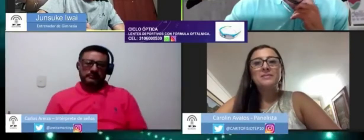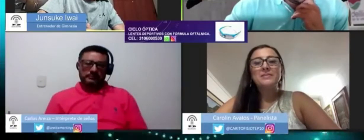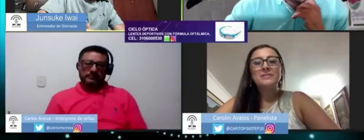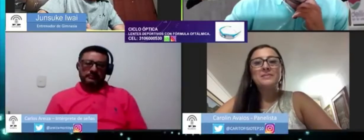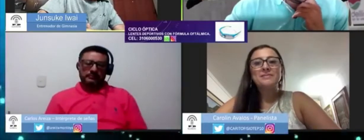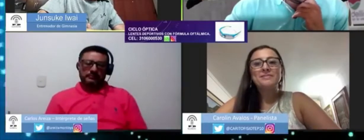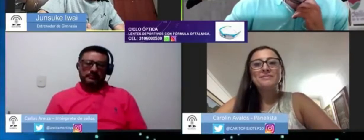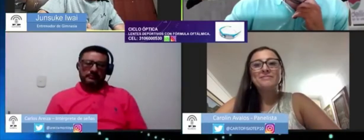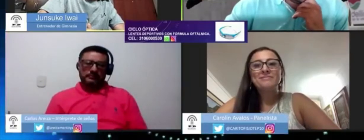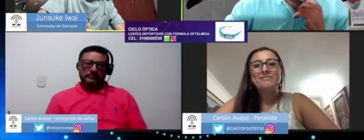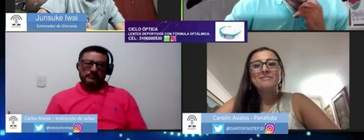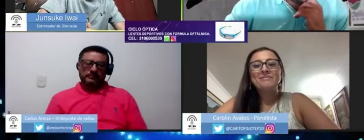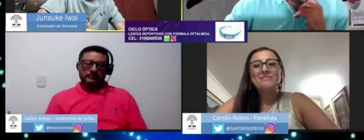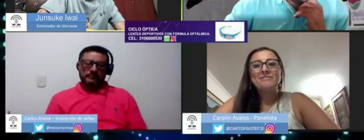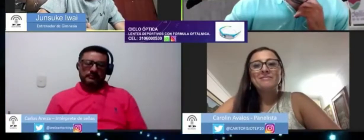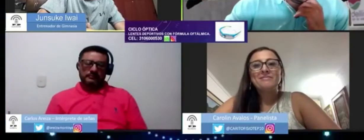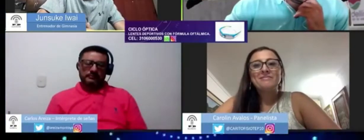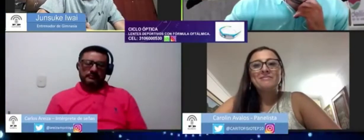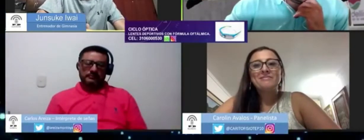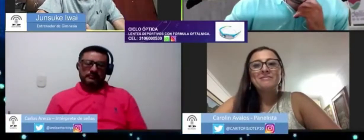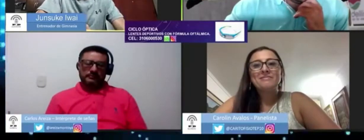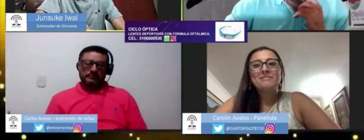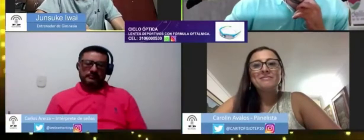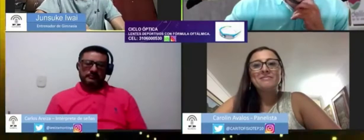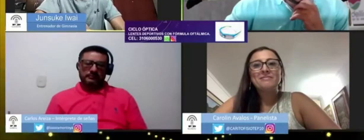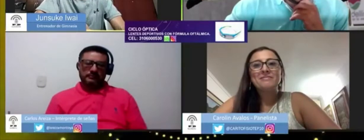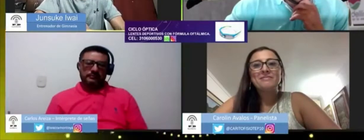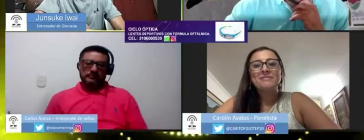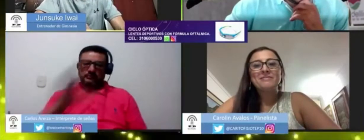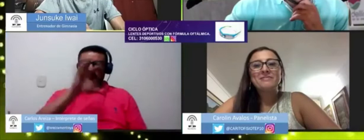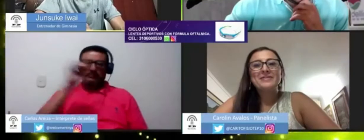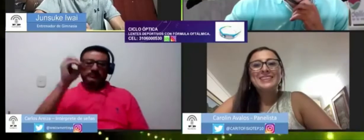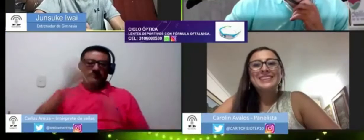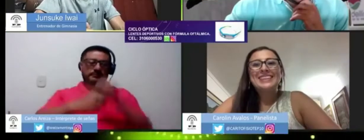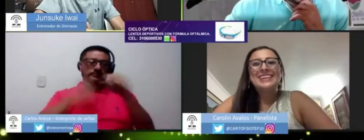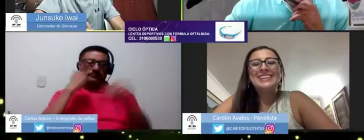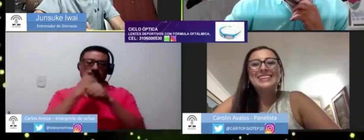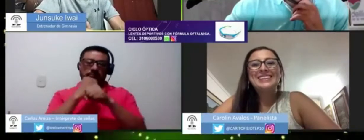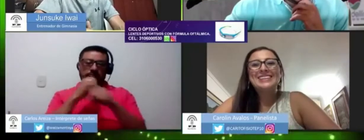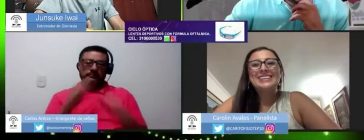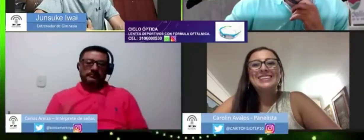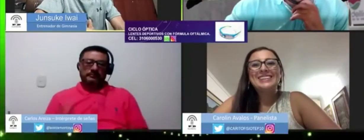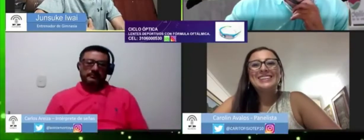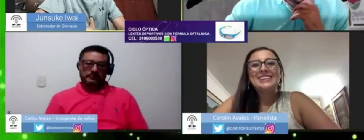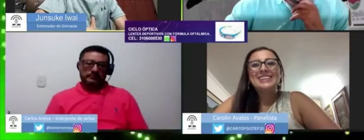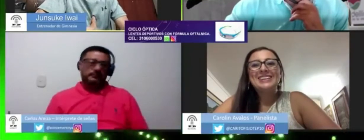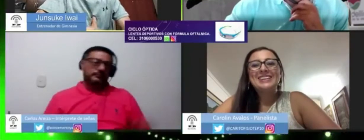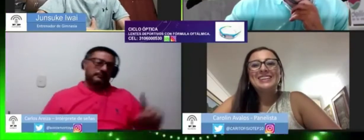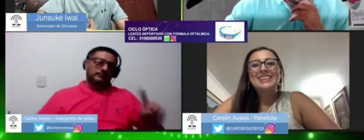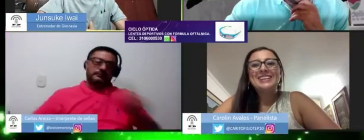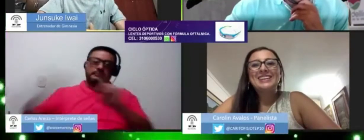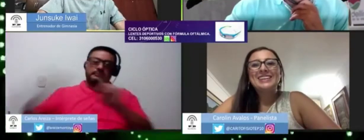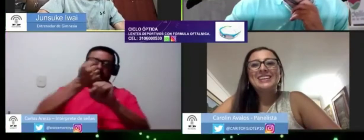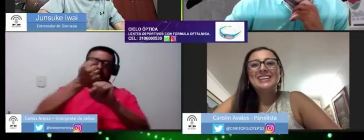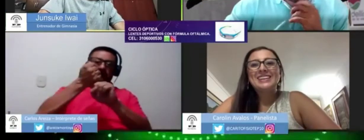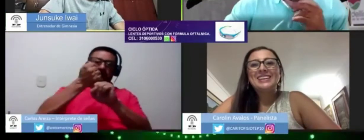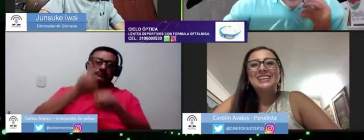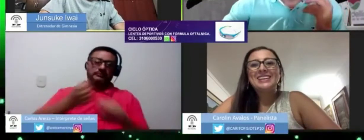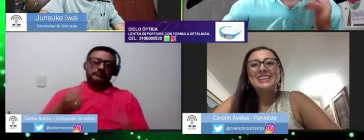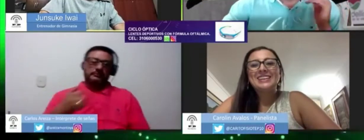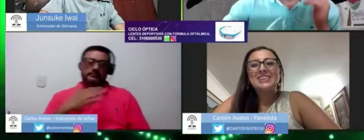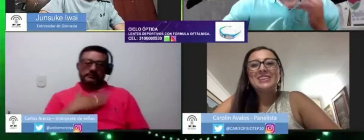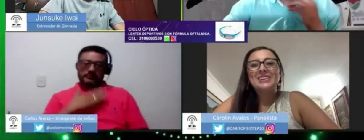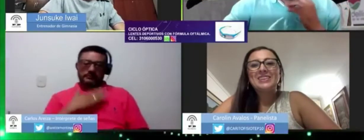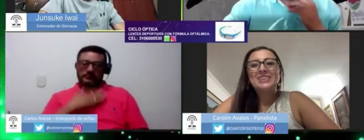sucesivamente, ya 50 años estoy acá, todavía no he podido realizar mi